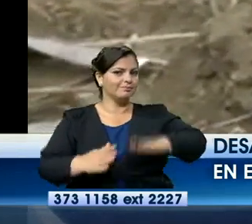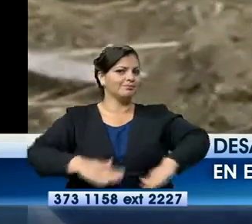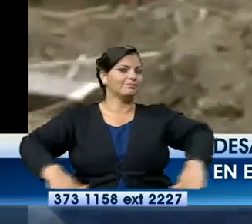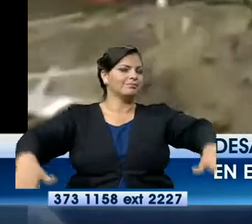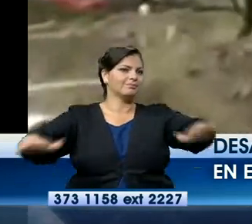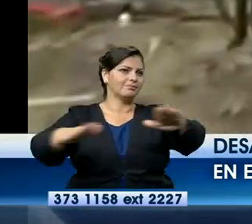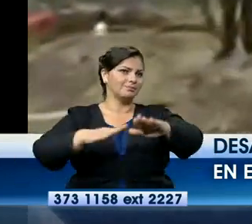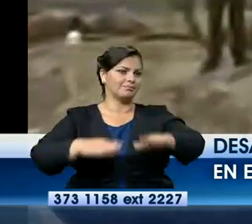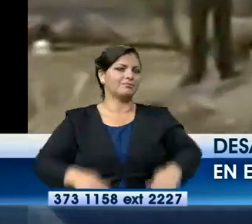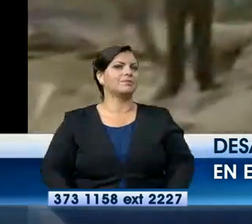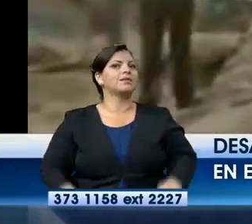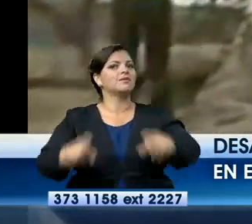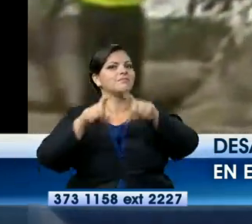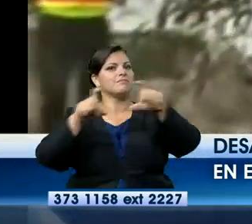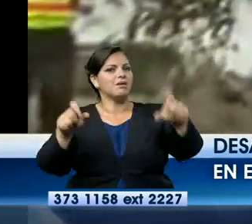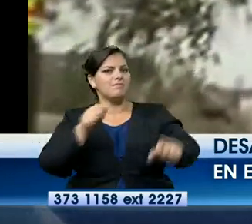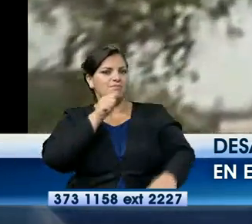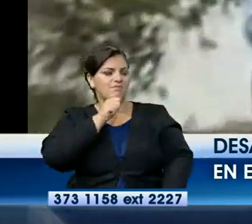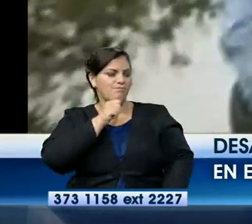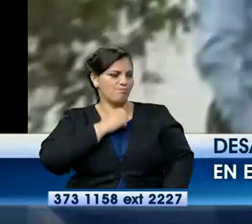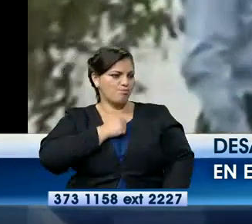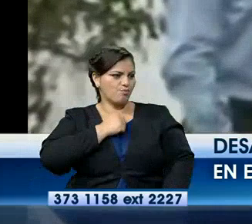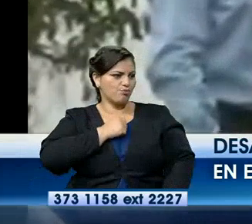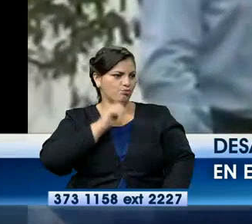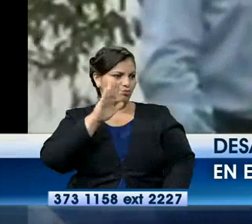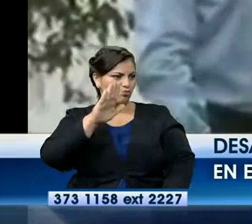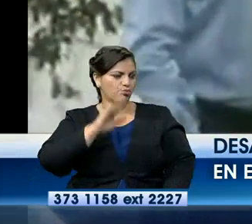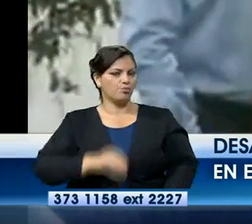Los dueños del predio iniciaron los trámites.